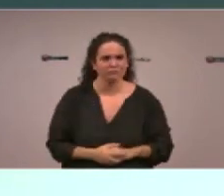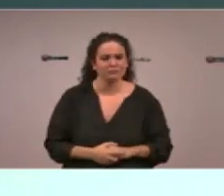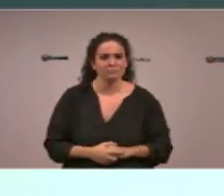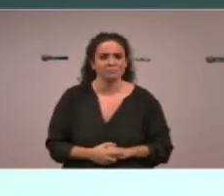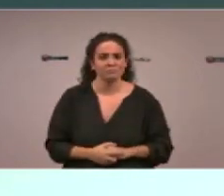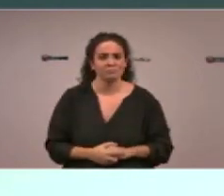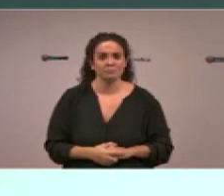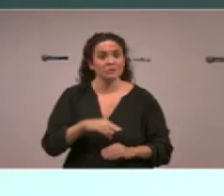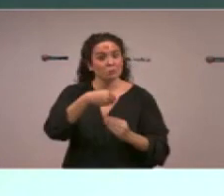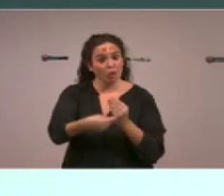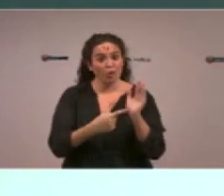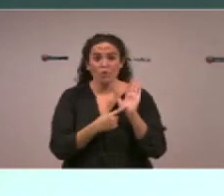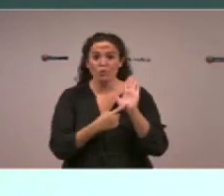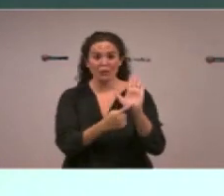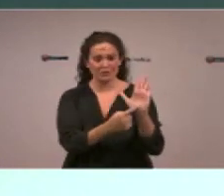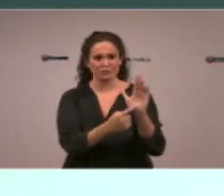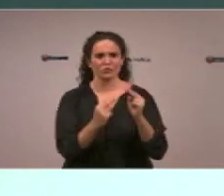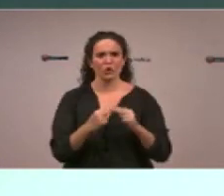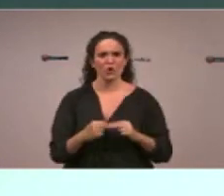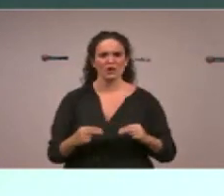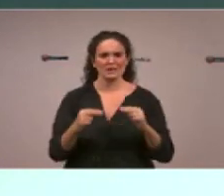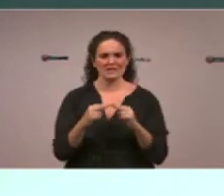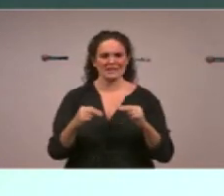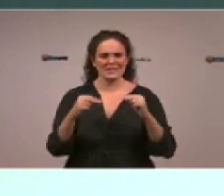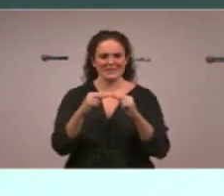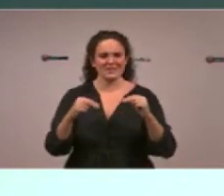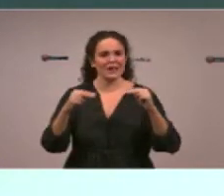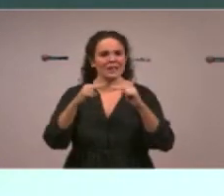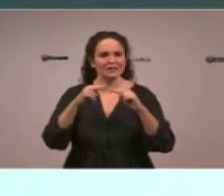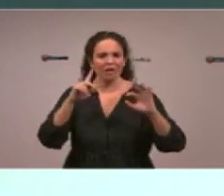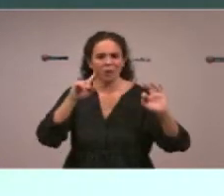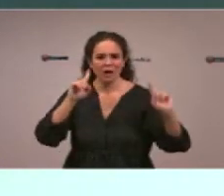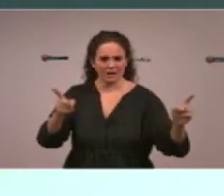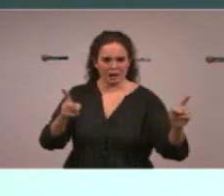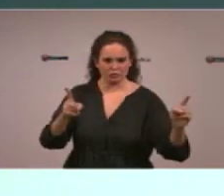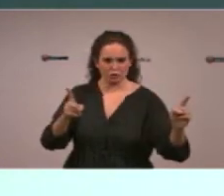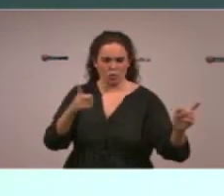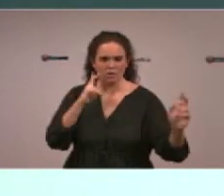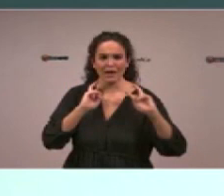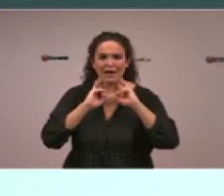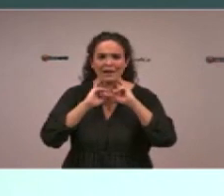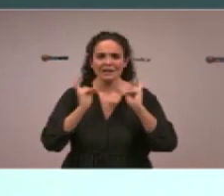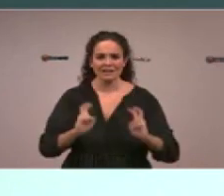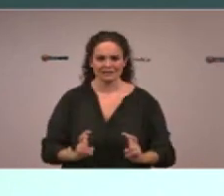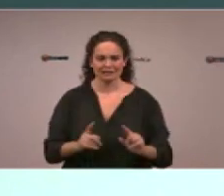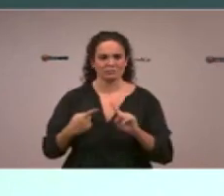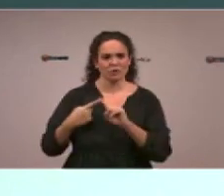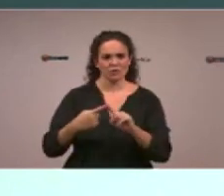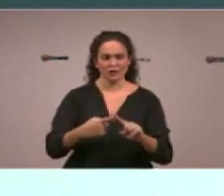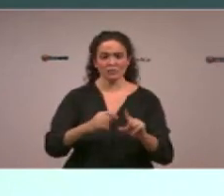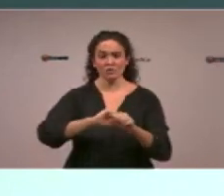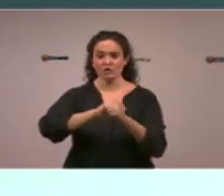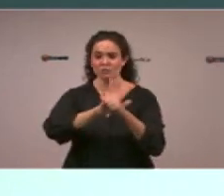presentaron diferentes niveles de riesgo y de tensión para analizar la evolución que podía tener la